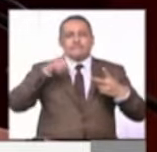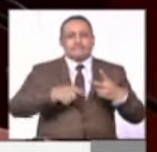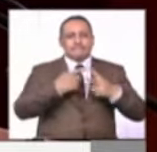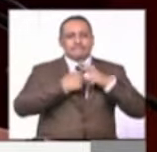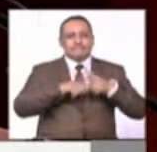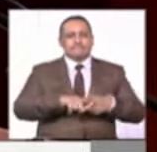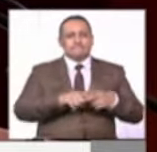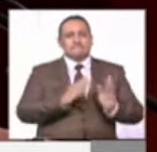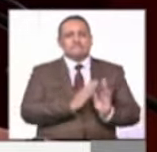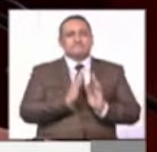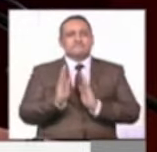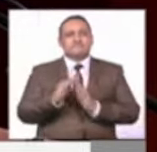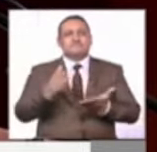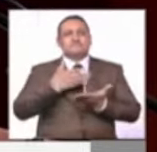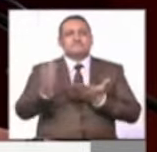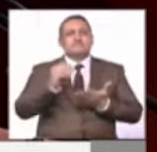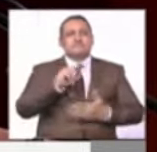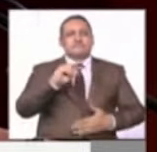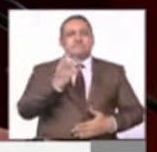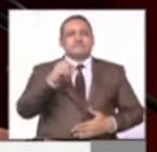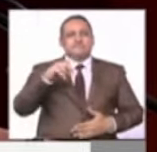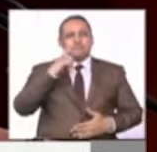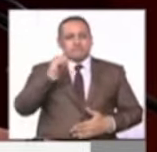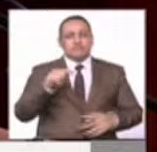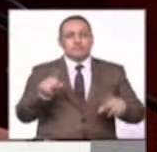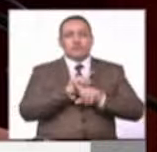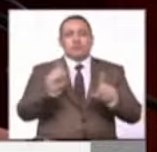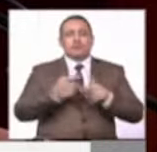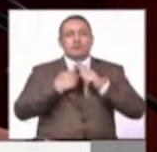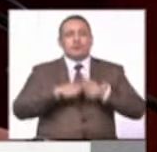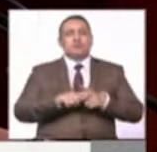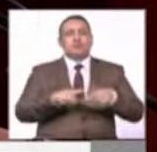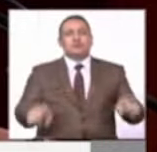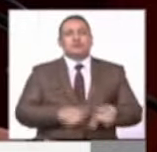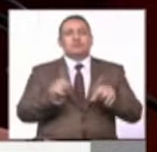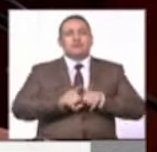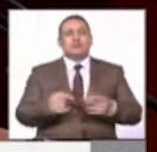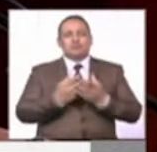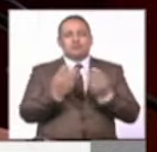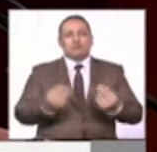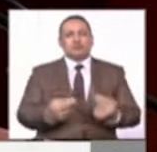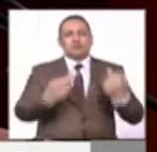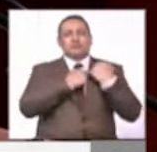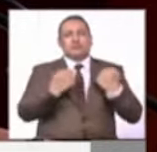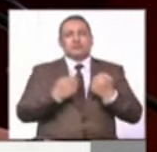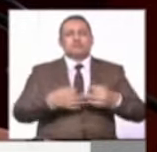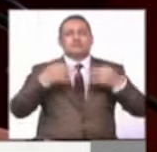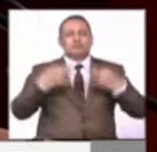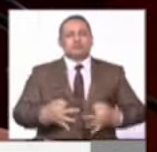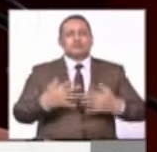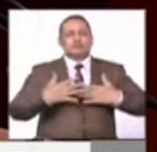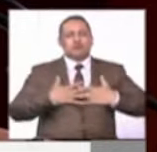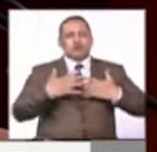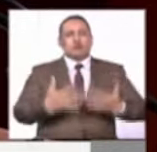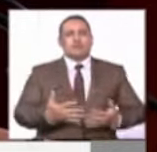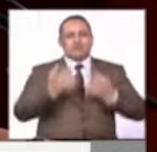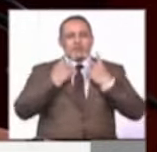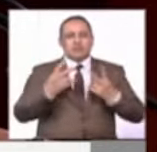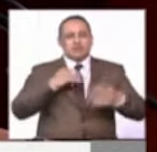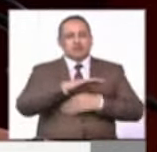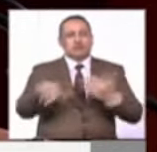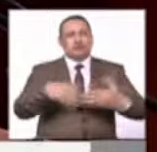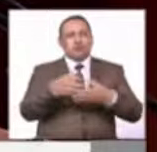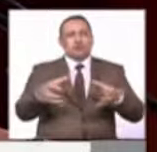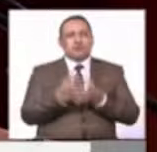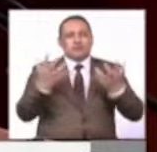procedimiento de vacancia y que como no se inició hay responsabilidad solidaria que involucra a todos los